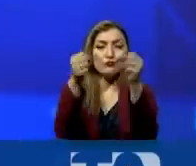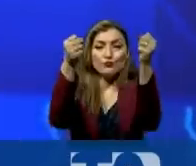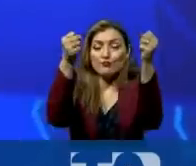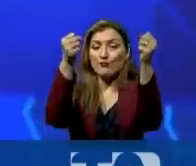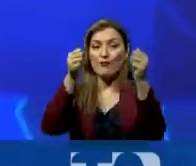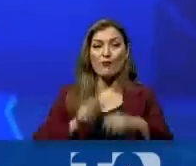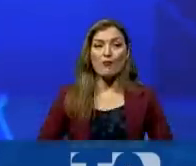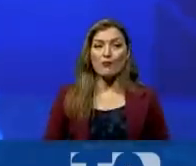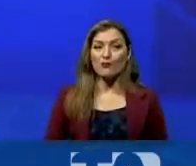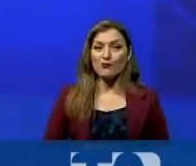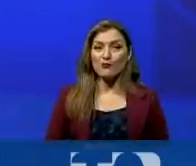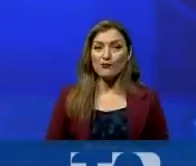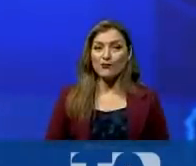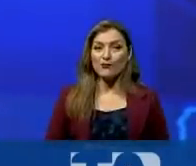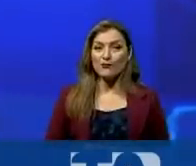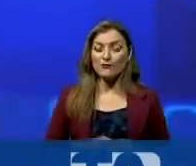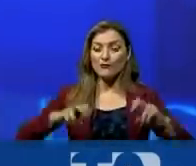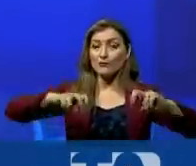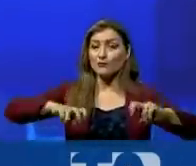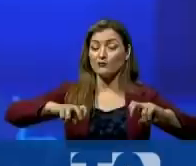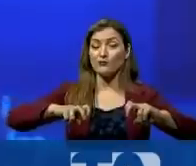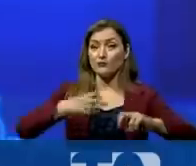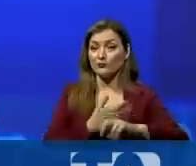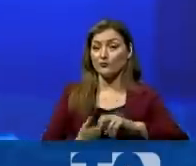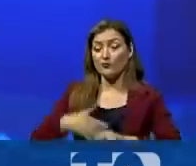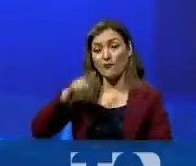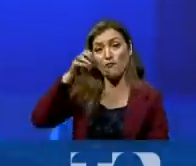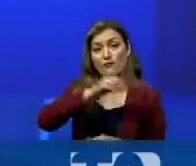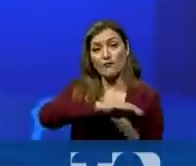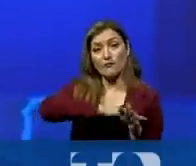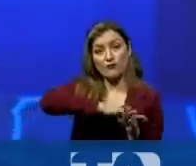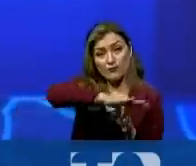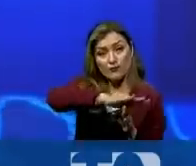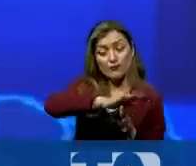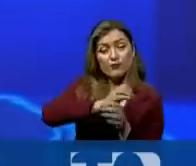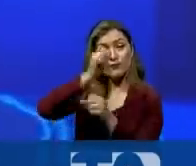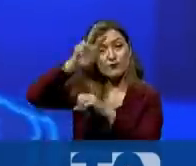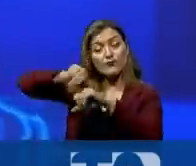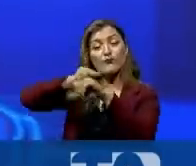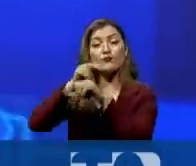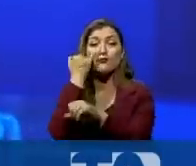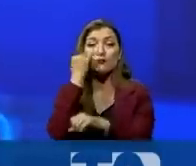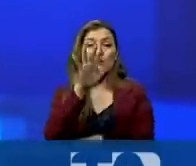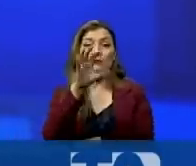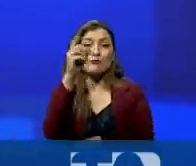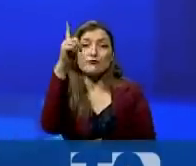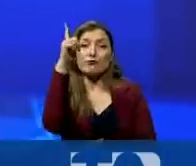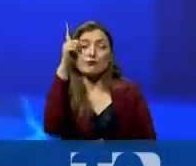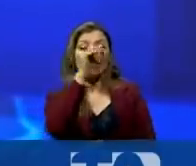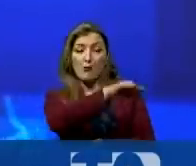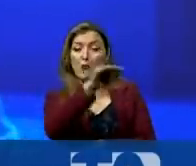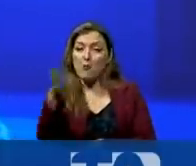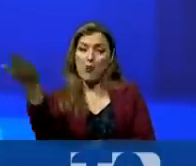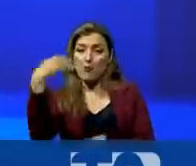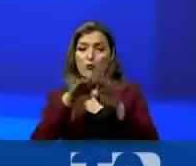de no sentarse cuando el presidente de la república invitó a la conaie y a casi 50 líderes indígenas planteó la posibilidad de